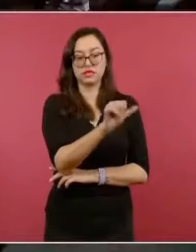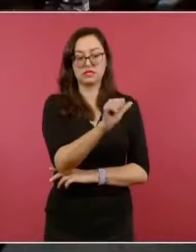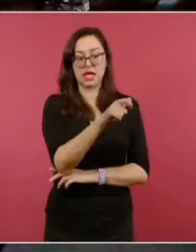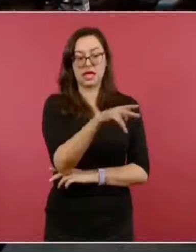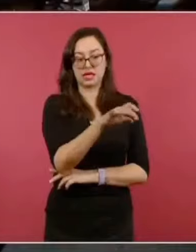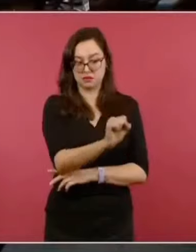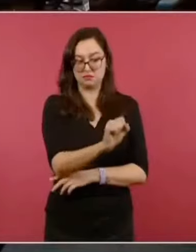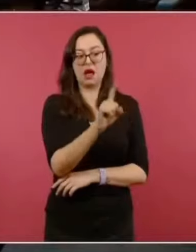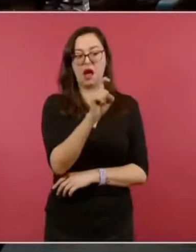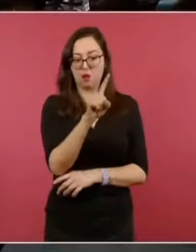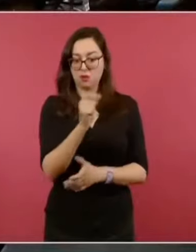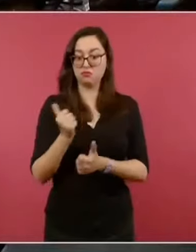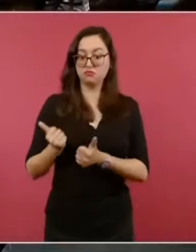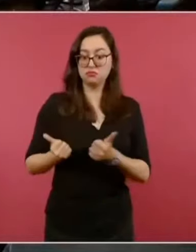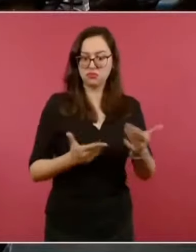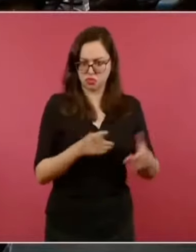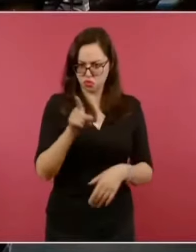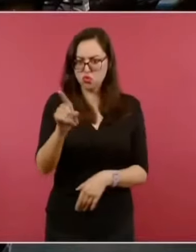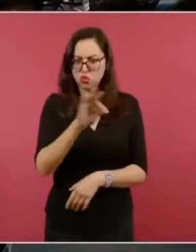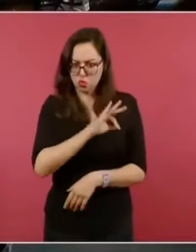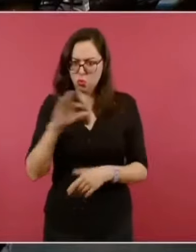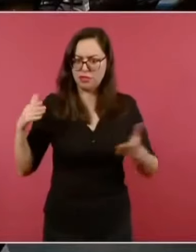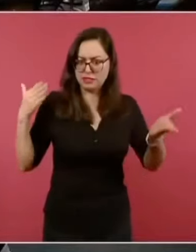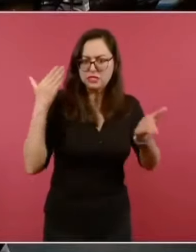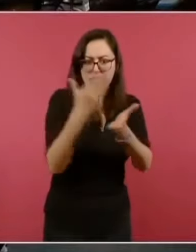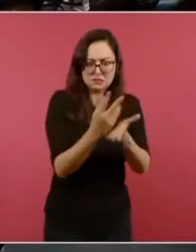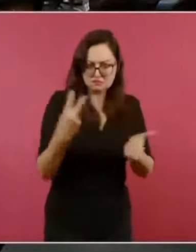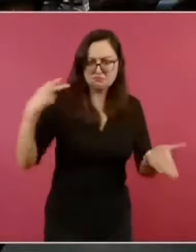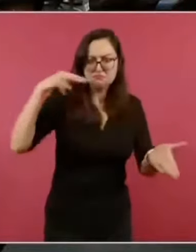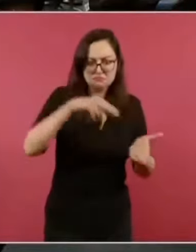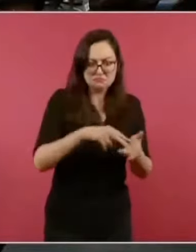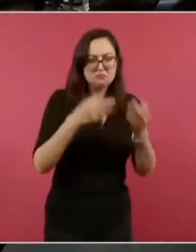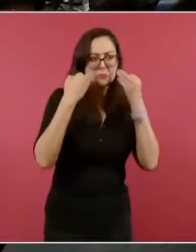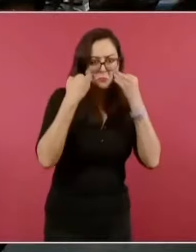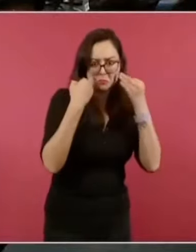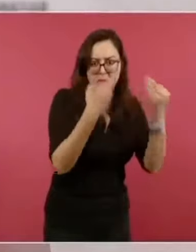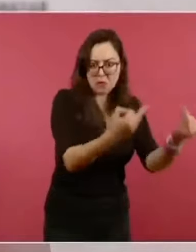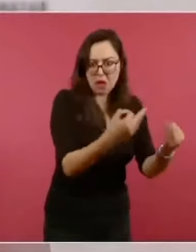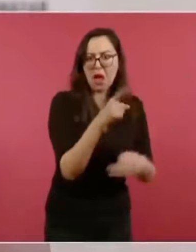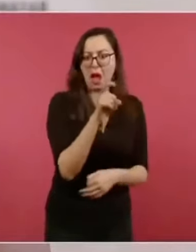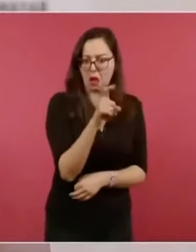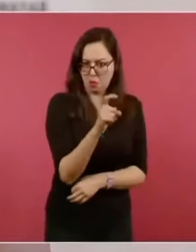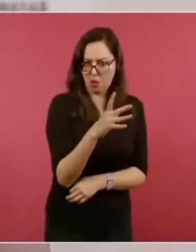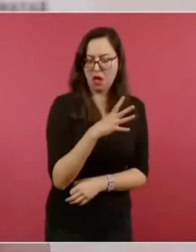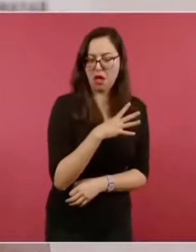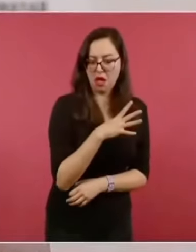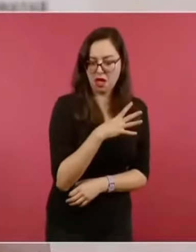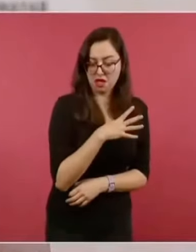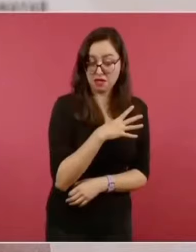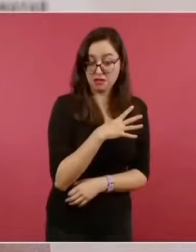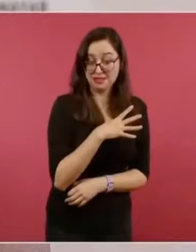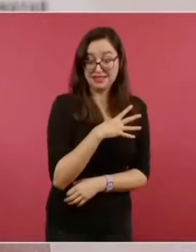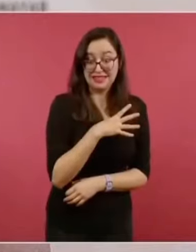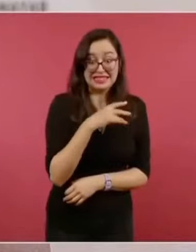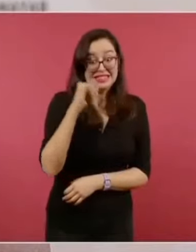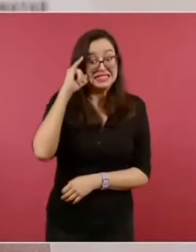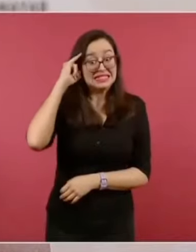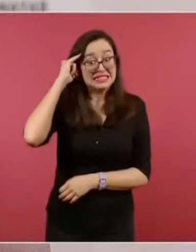cultura puedes ir a verlo estoy hablando de los